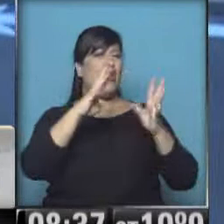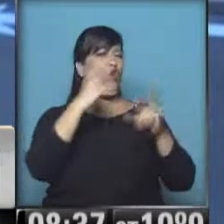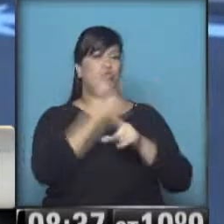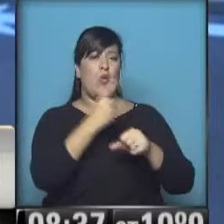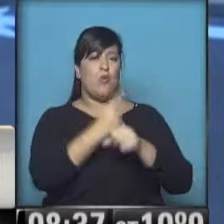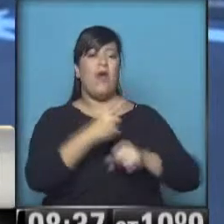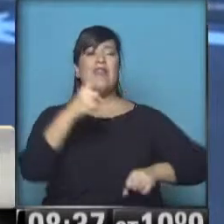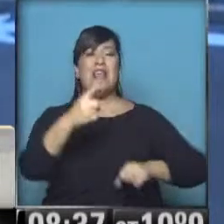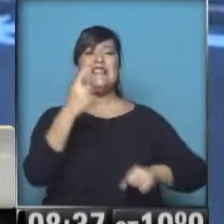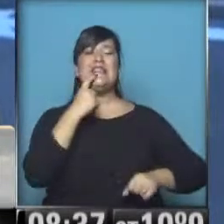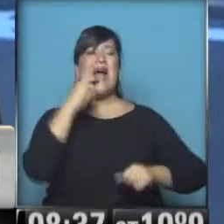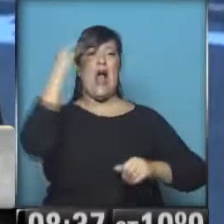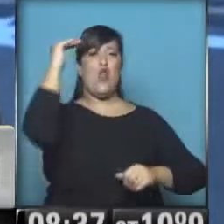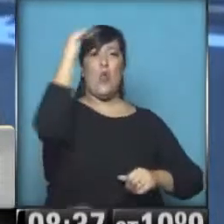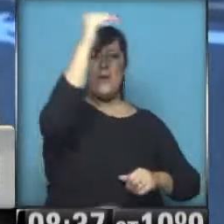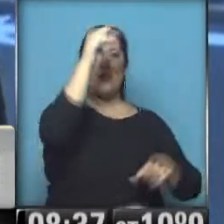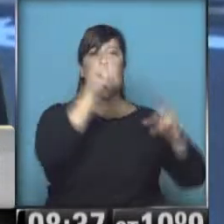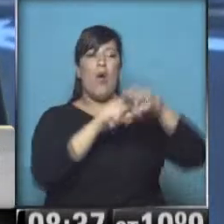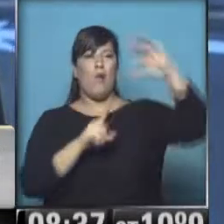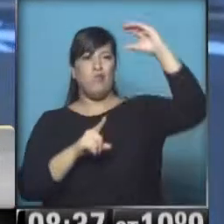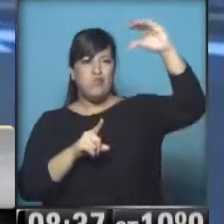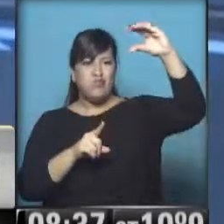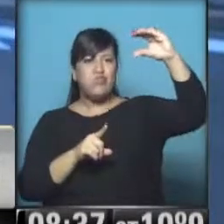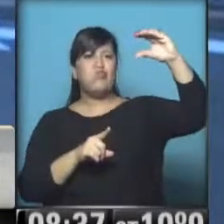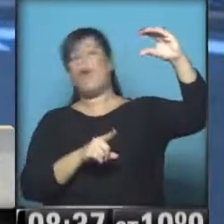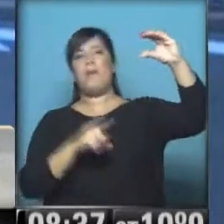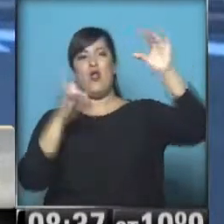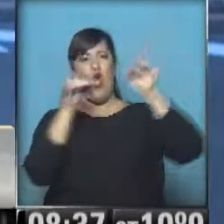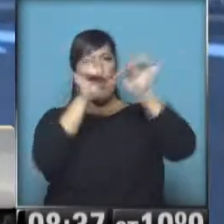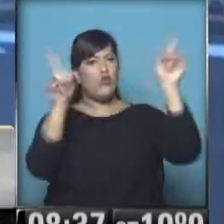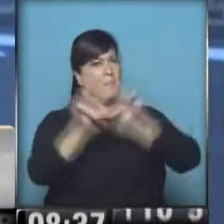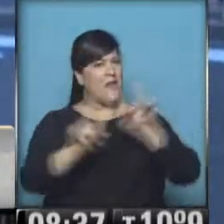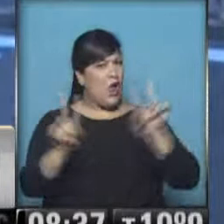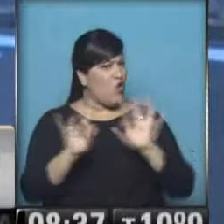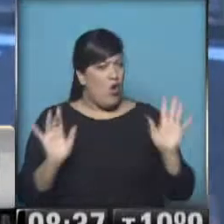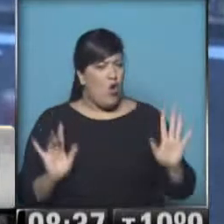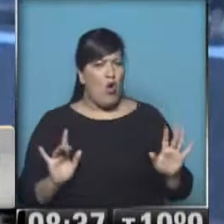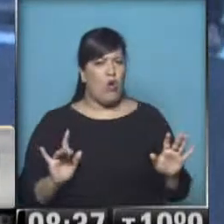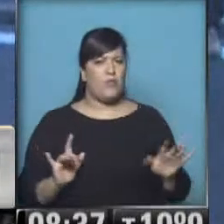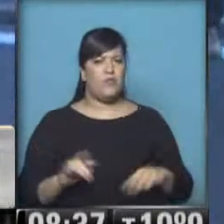es el aluminio, que es un aislante térmico y que no es contaminante